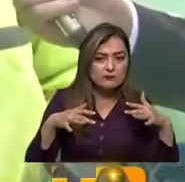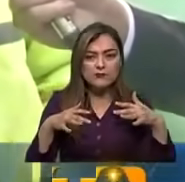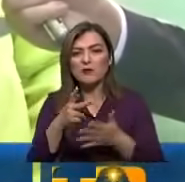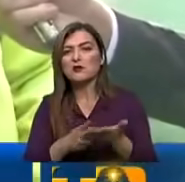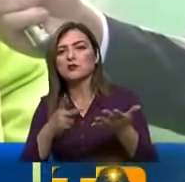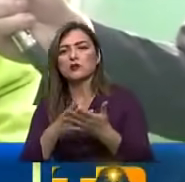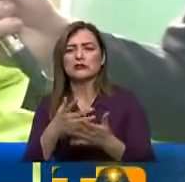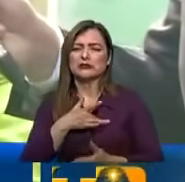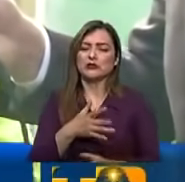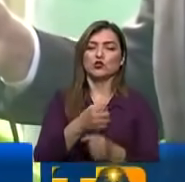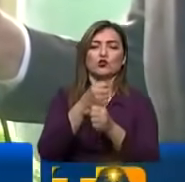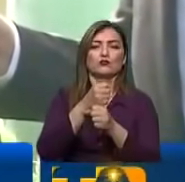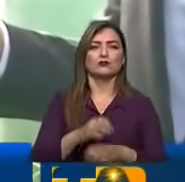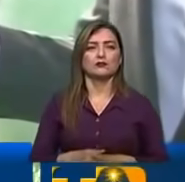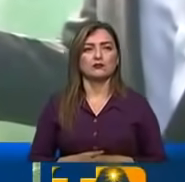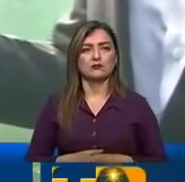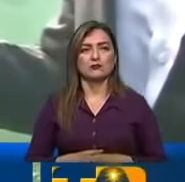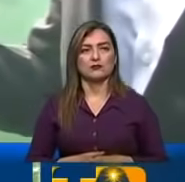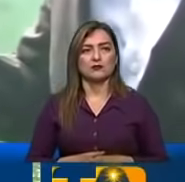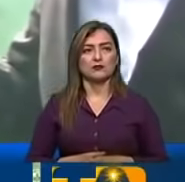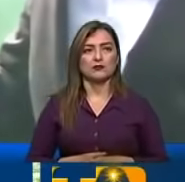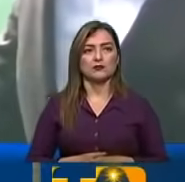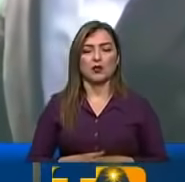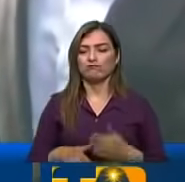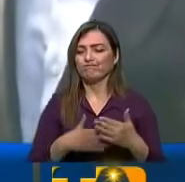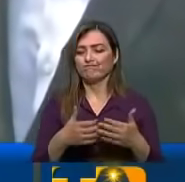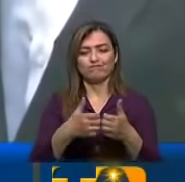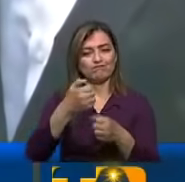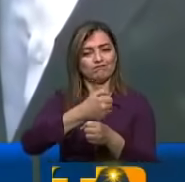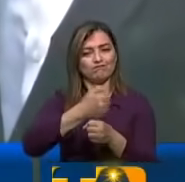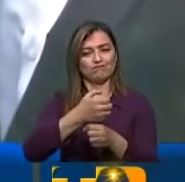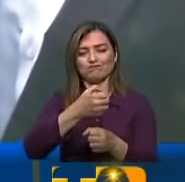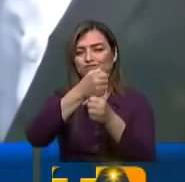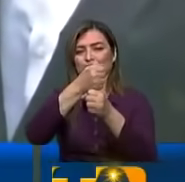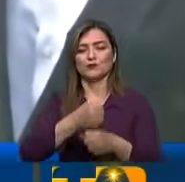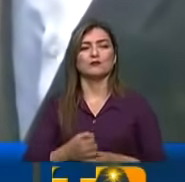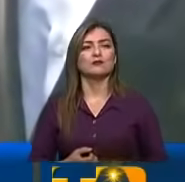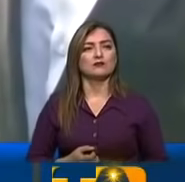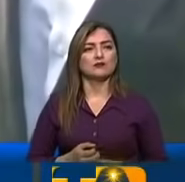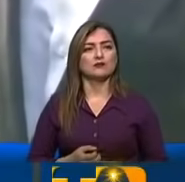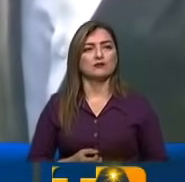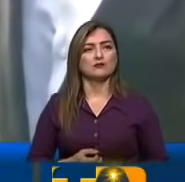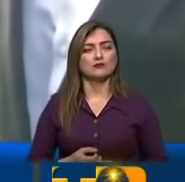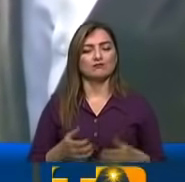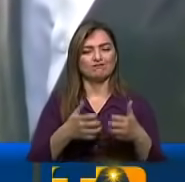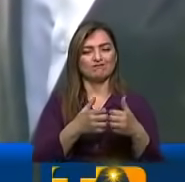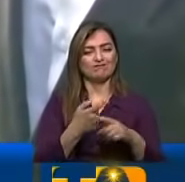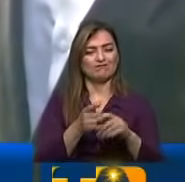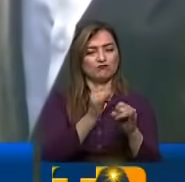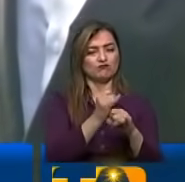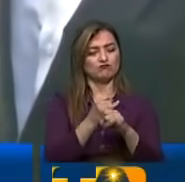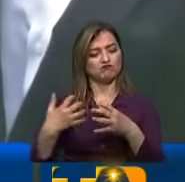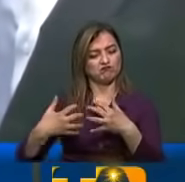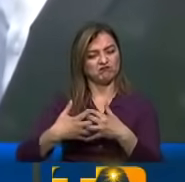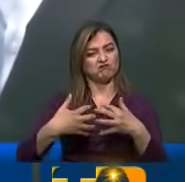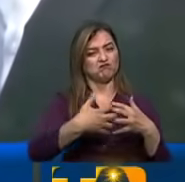de recibir seguridad y no le interesa en realidad quién le dé seguridad. Si hacemos este trabajo integral, mancomunado entre las diferentes